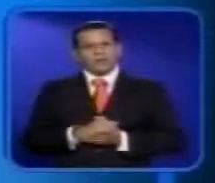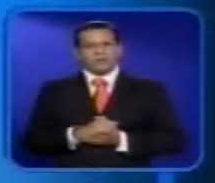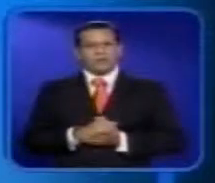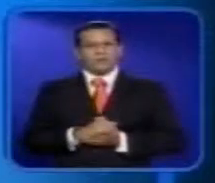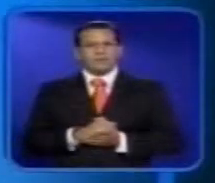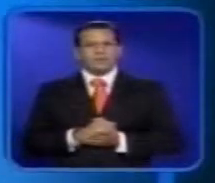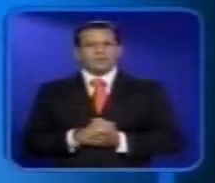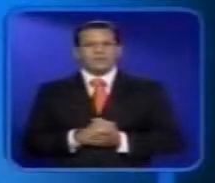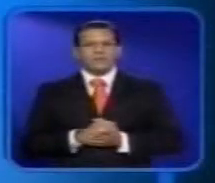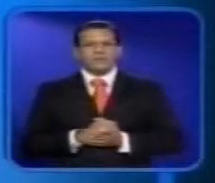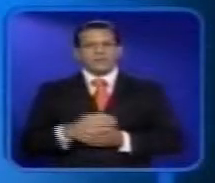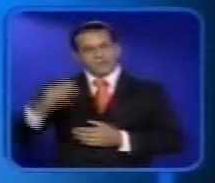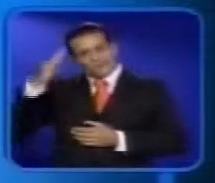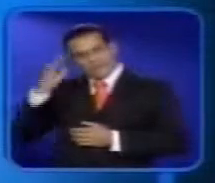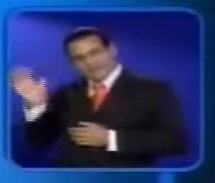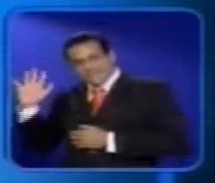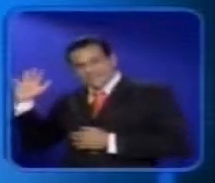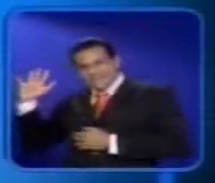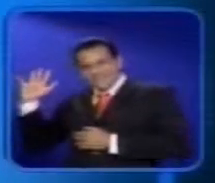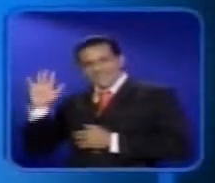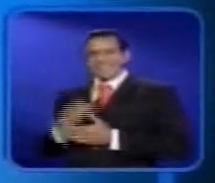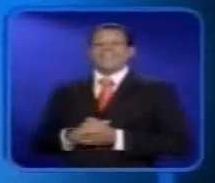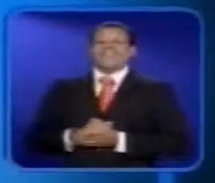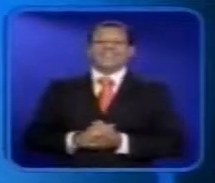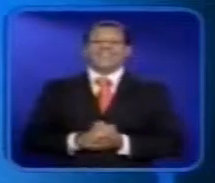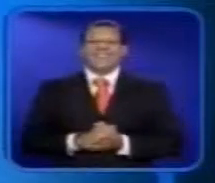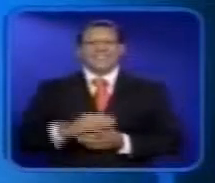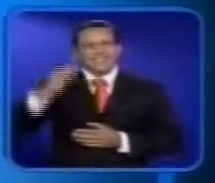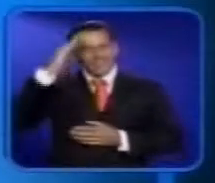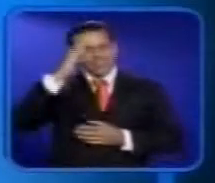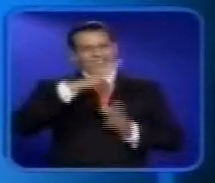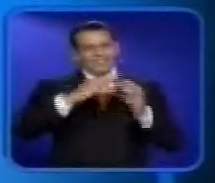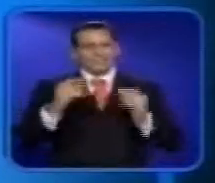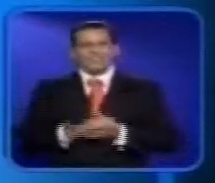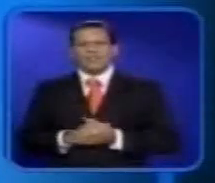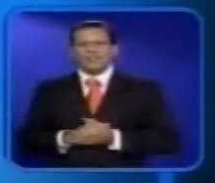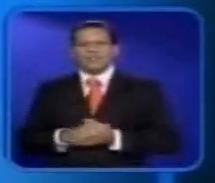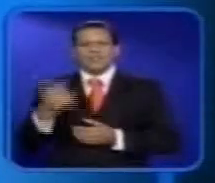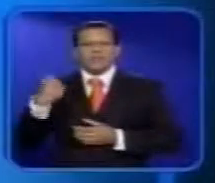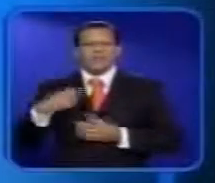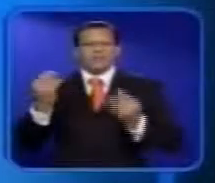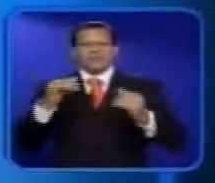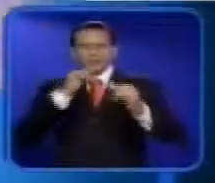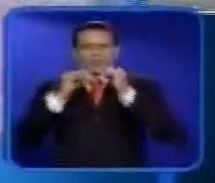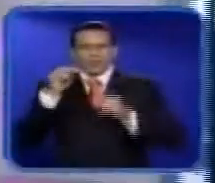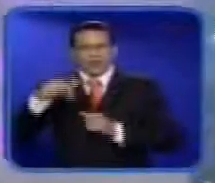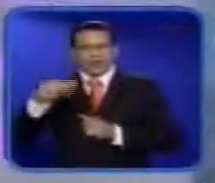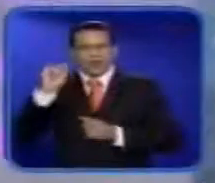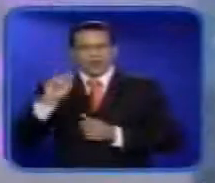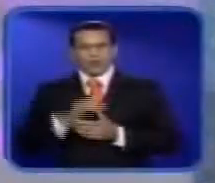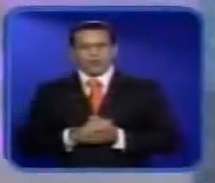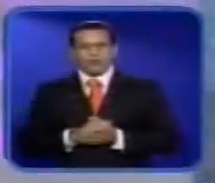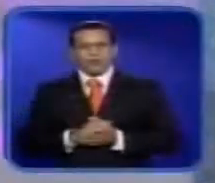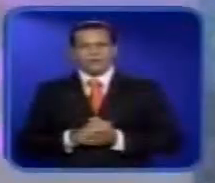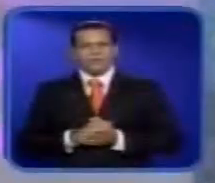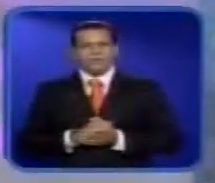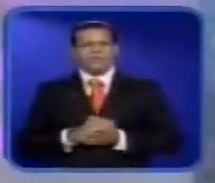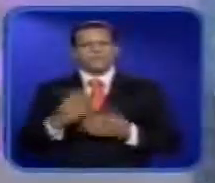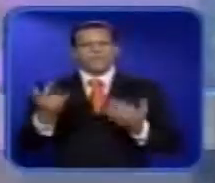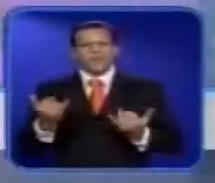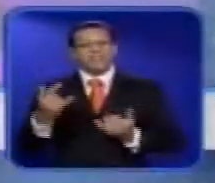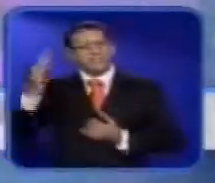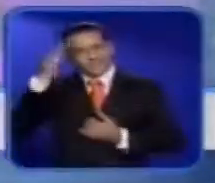al ladito. Hola, mi Luis, por allá abajo, y hola a todos allá en casita. ¿Sabes que tengo muchas noticias hoy lunes, mi Ale? Sí,